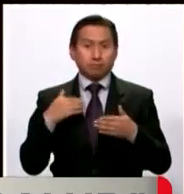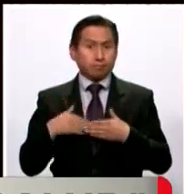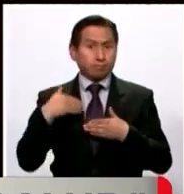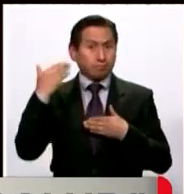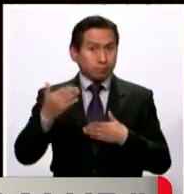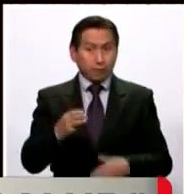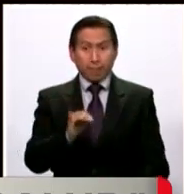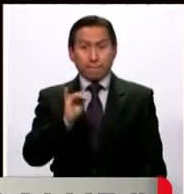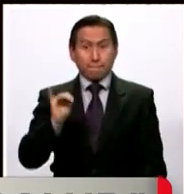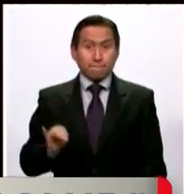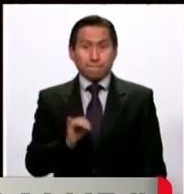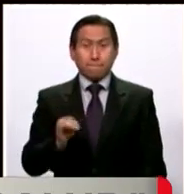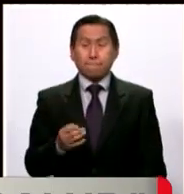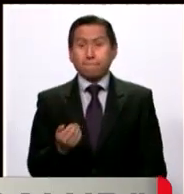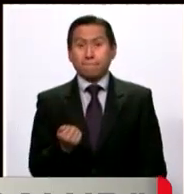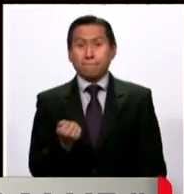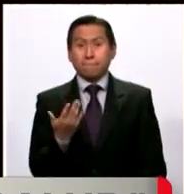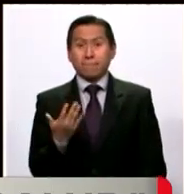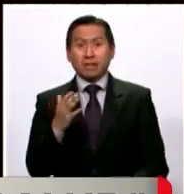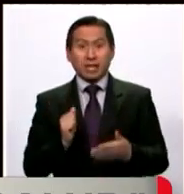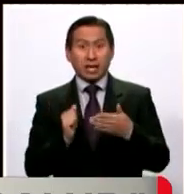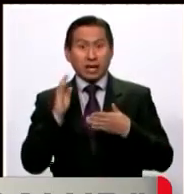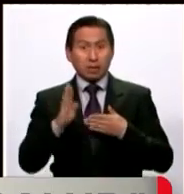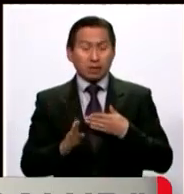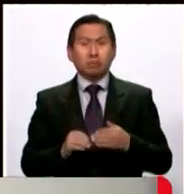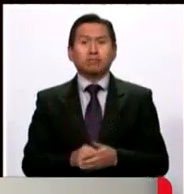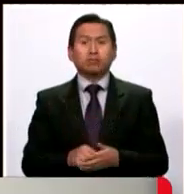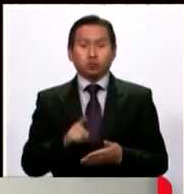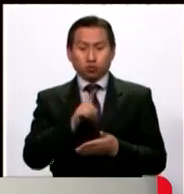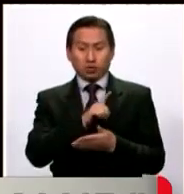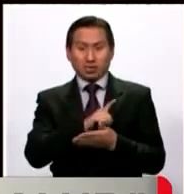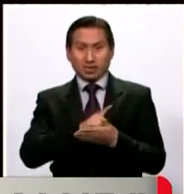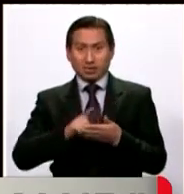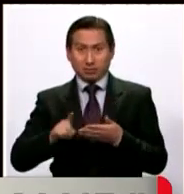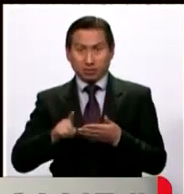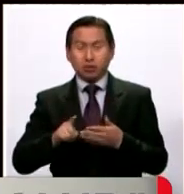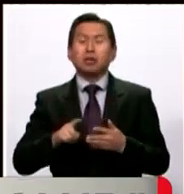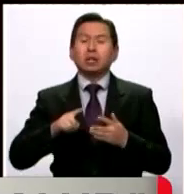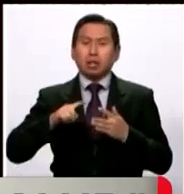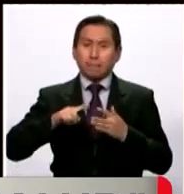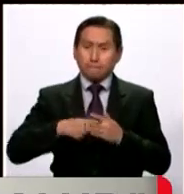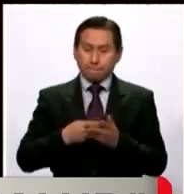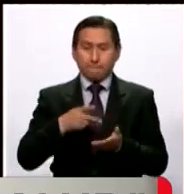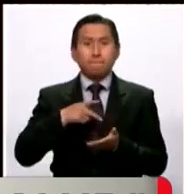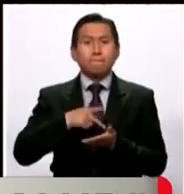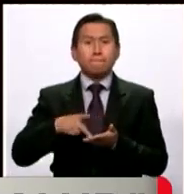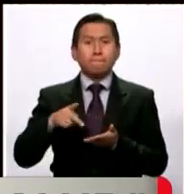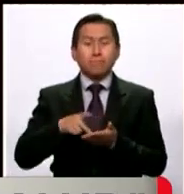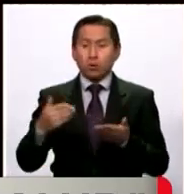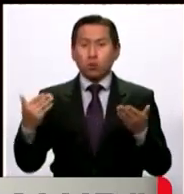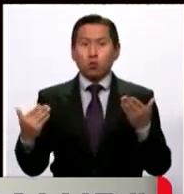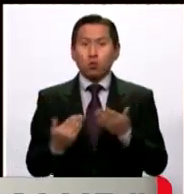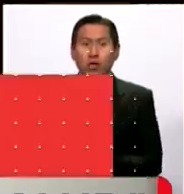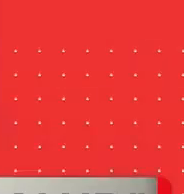de salud, a todos los trabajadores en salud un seguro de vida para todos quienes se encuentran en el sistema de salud.